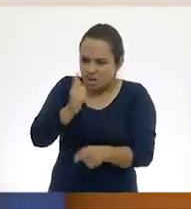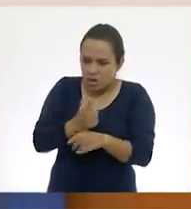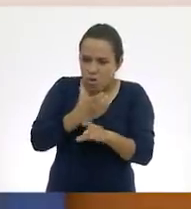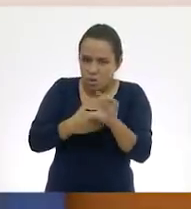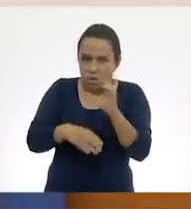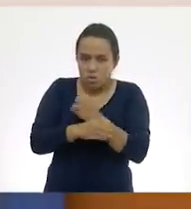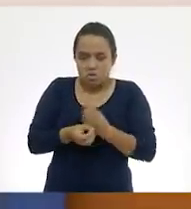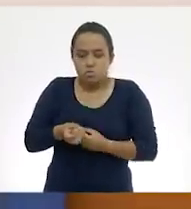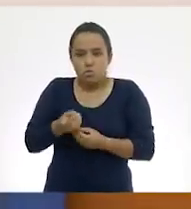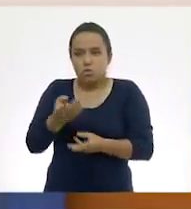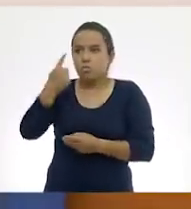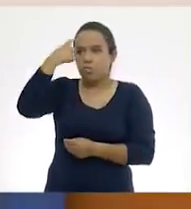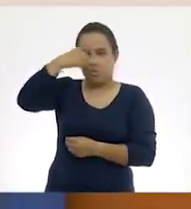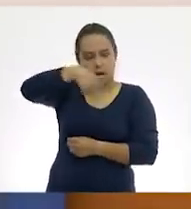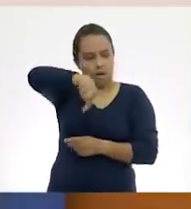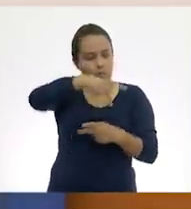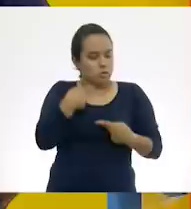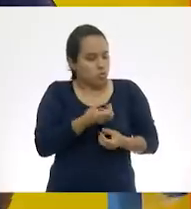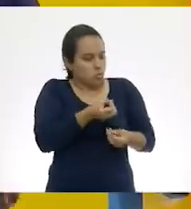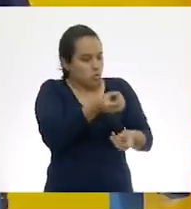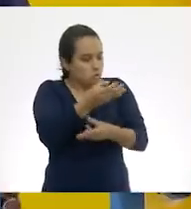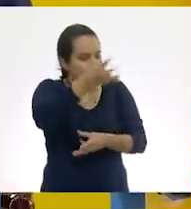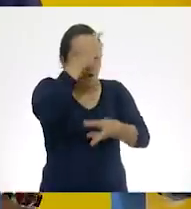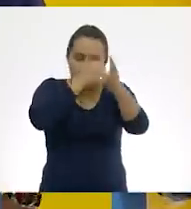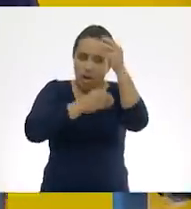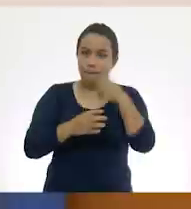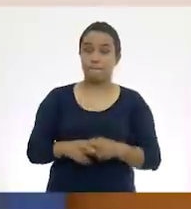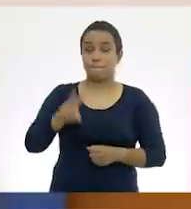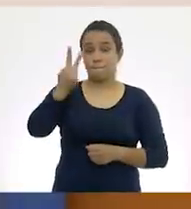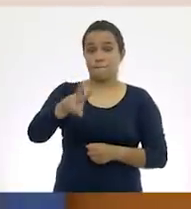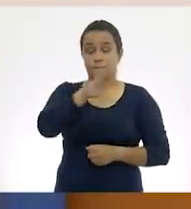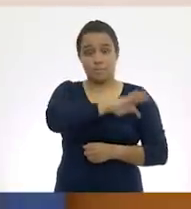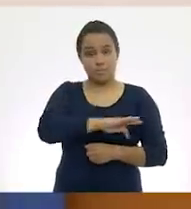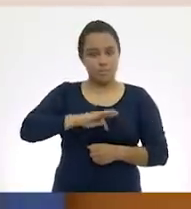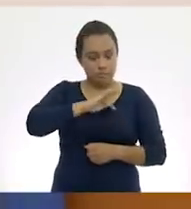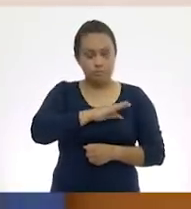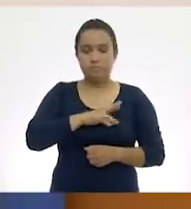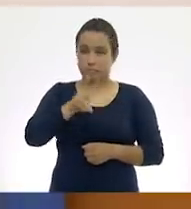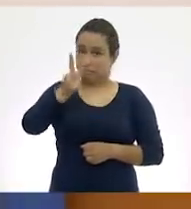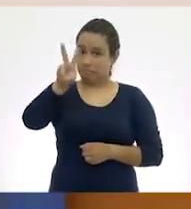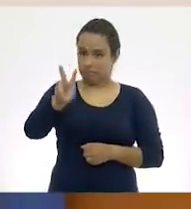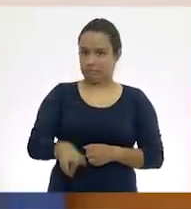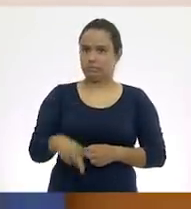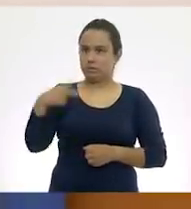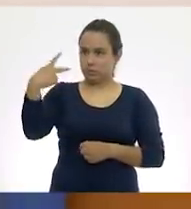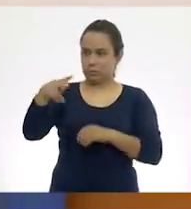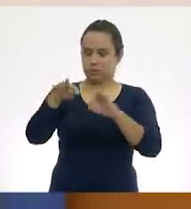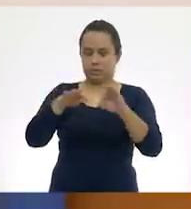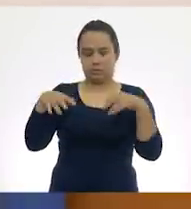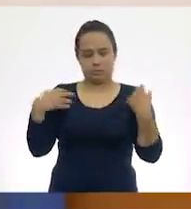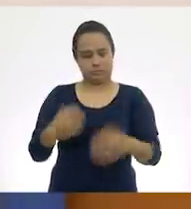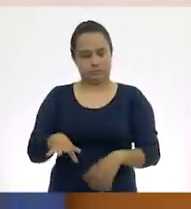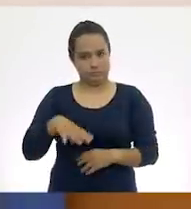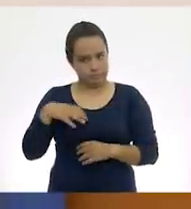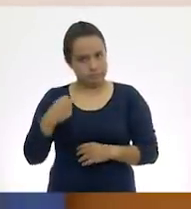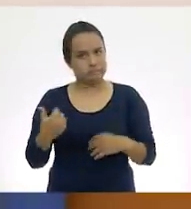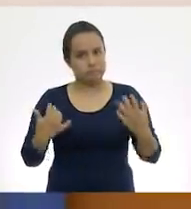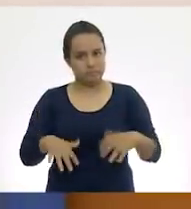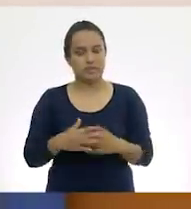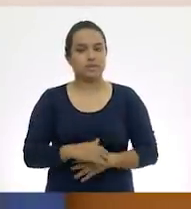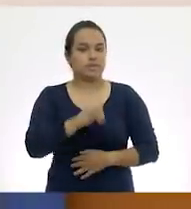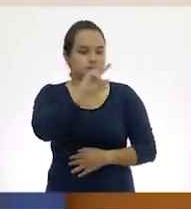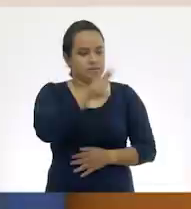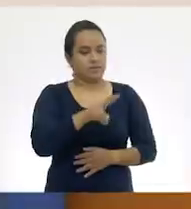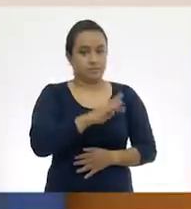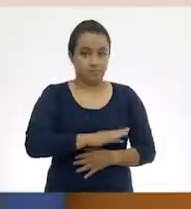para que nosotros también las aprendamos. Sí, por supuesto. Muchísimas felicidades porque de verdad es un gran trabajo el que está haciendo. Sí, felicidades.